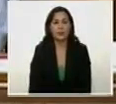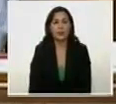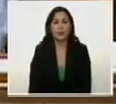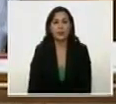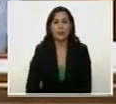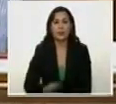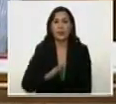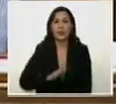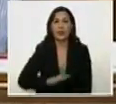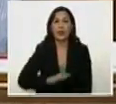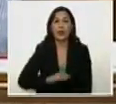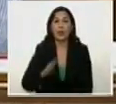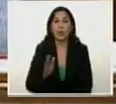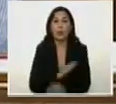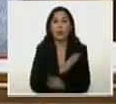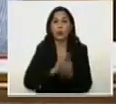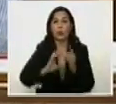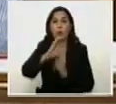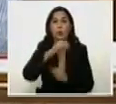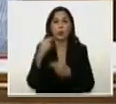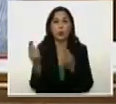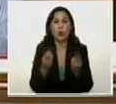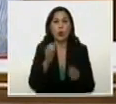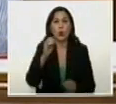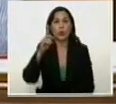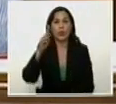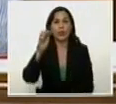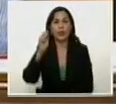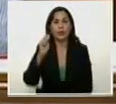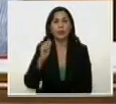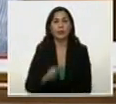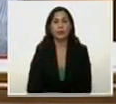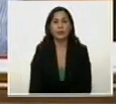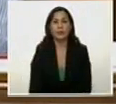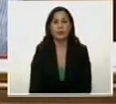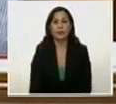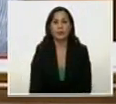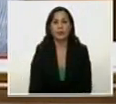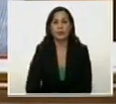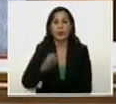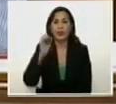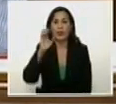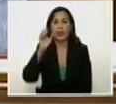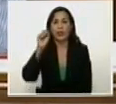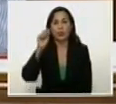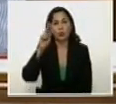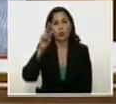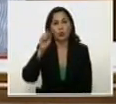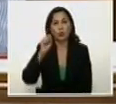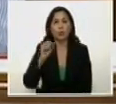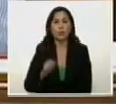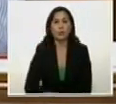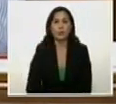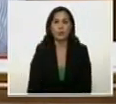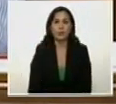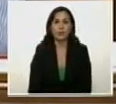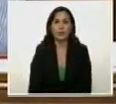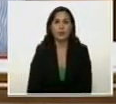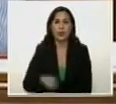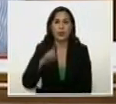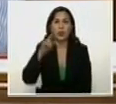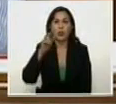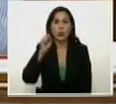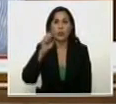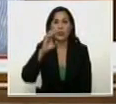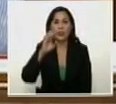También están músicos y cultores invitados, Oriana Ramos, Jesús Cordero, Luis